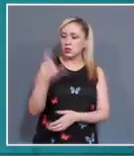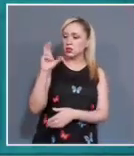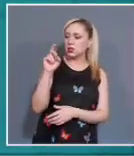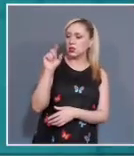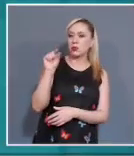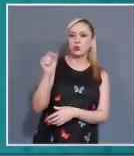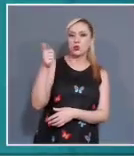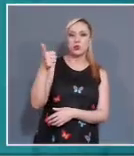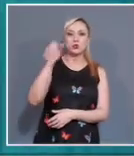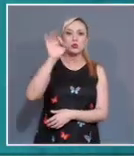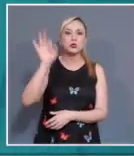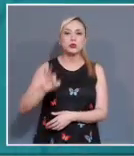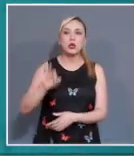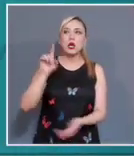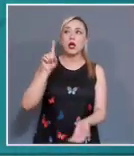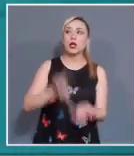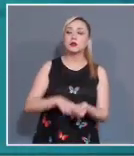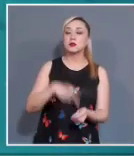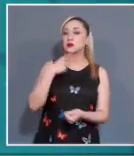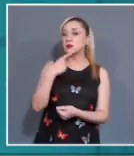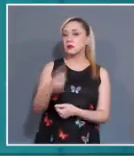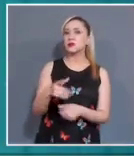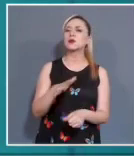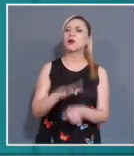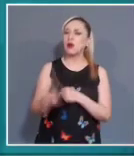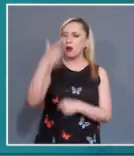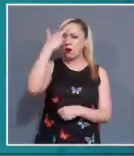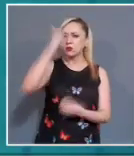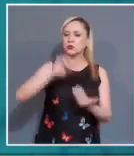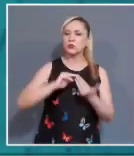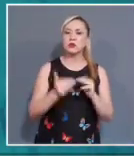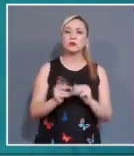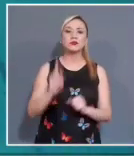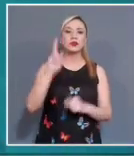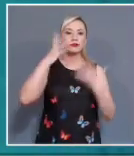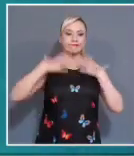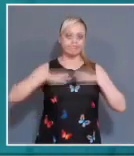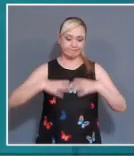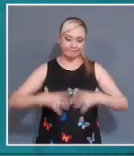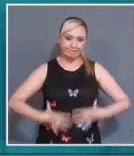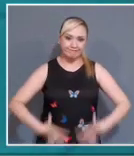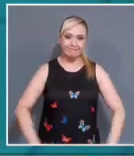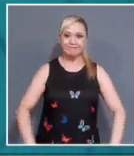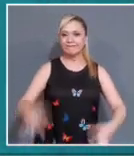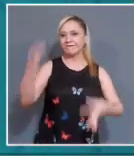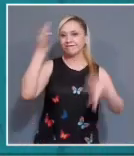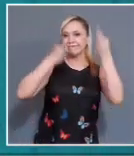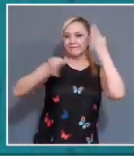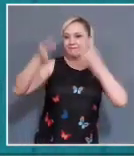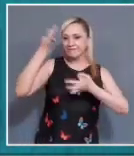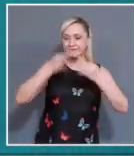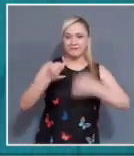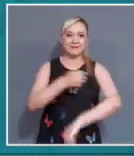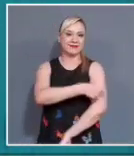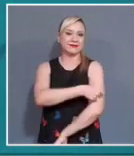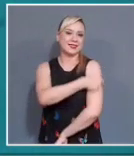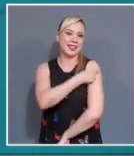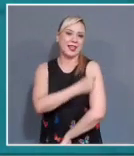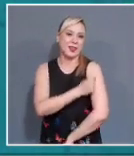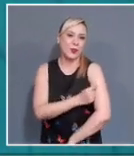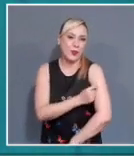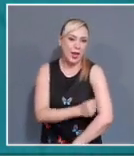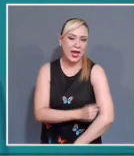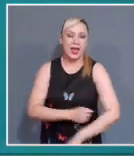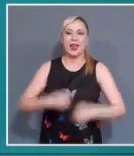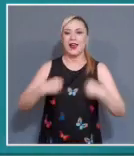30.6% declaró que la razón fue su manera de vestir o arreglo personal como los tatuajes, ropa, forma